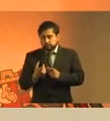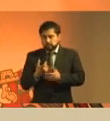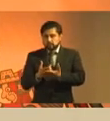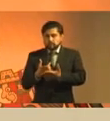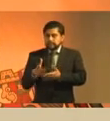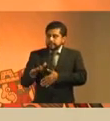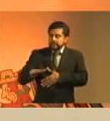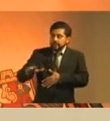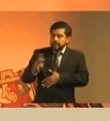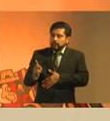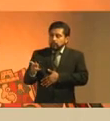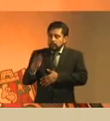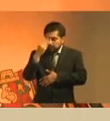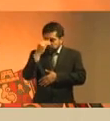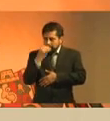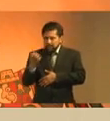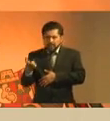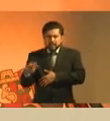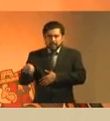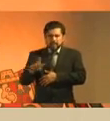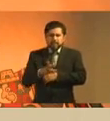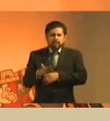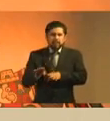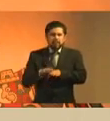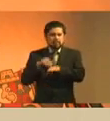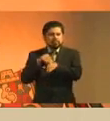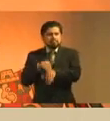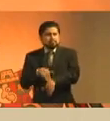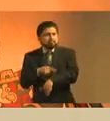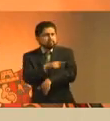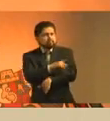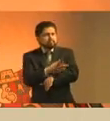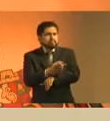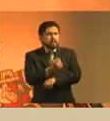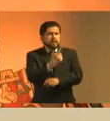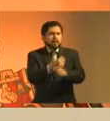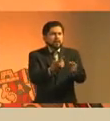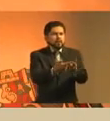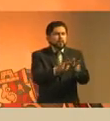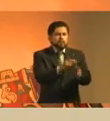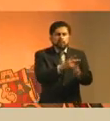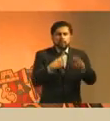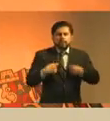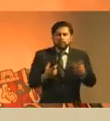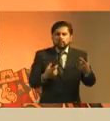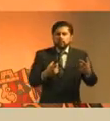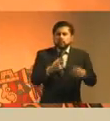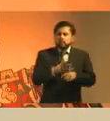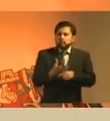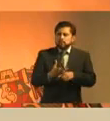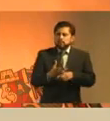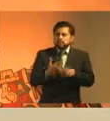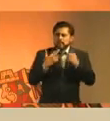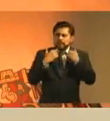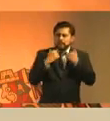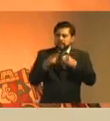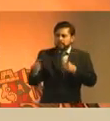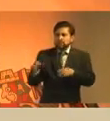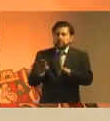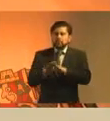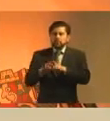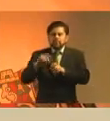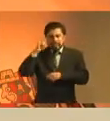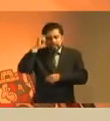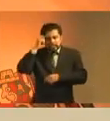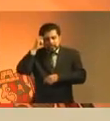el pueblo maya estaba sometido a esta oligarquía no en condiciones de ser su fuerza de trabajo lo cual ya sería grande y no eran peones peones acasillados